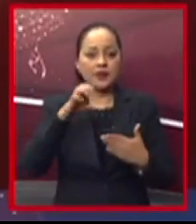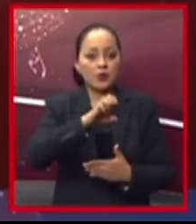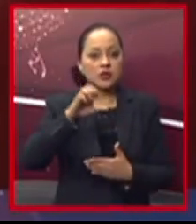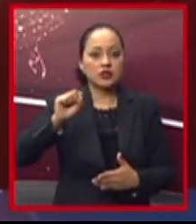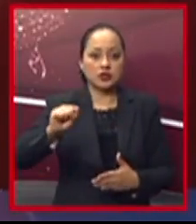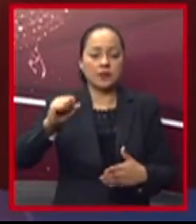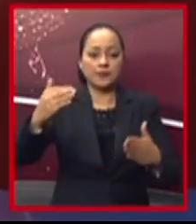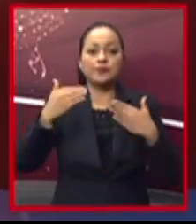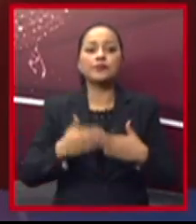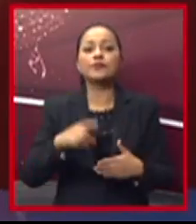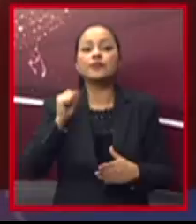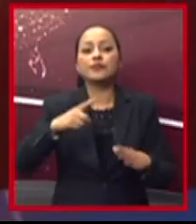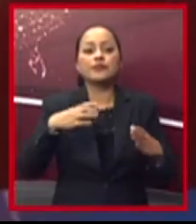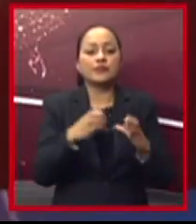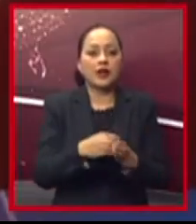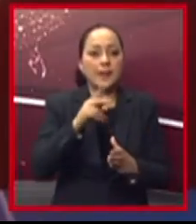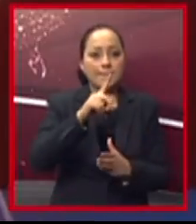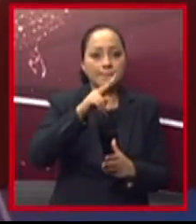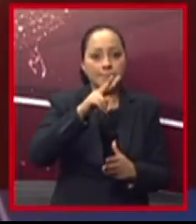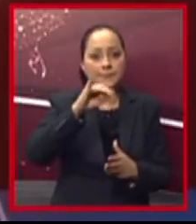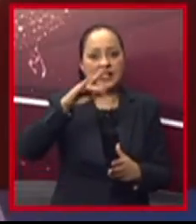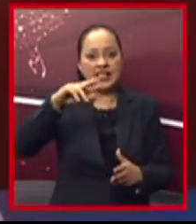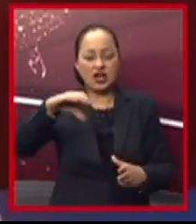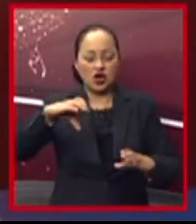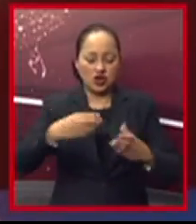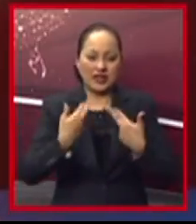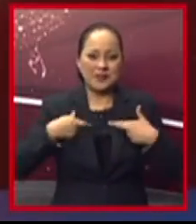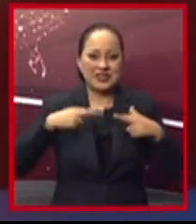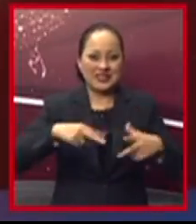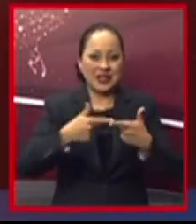Virgilio Dante Caballero Pedraza representa a Morena.